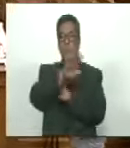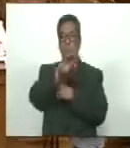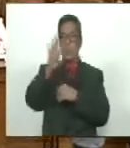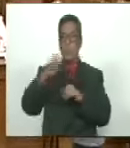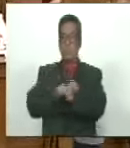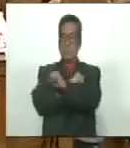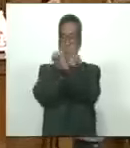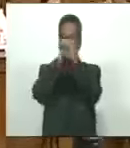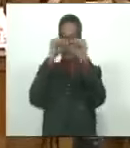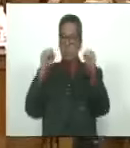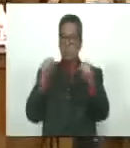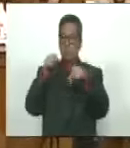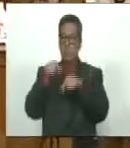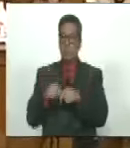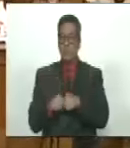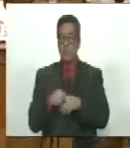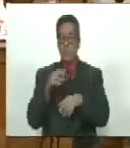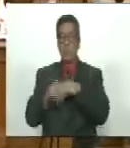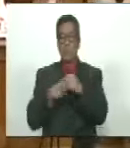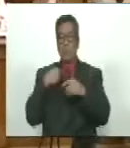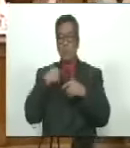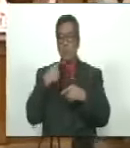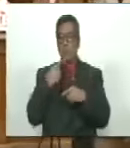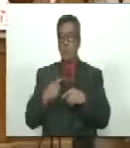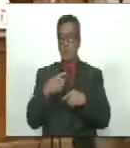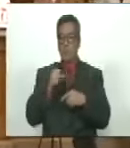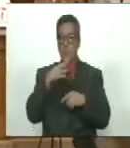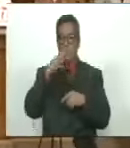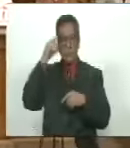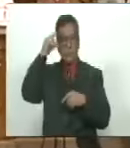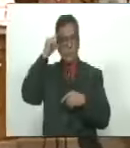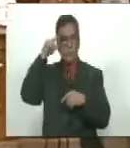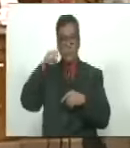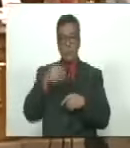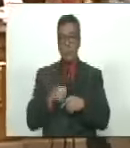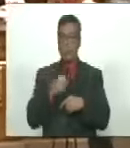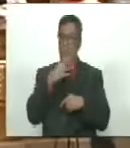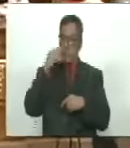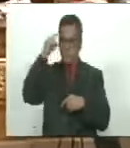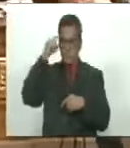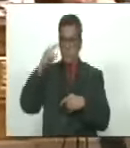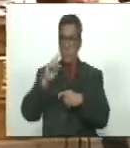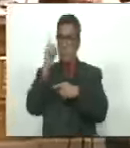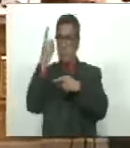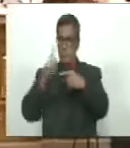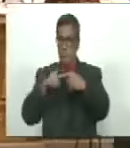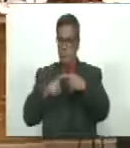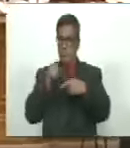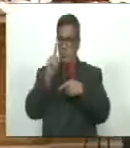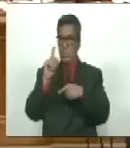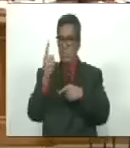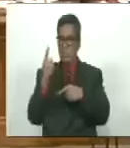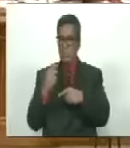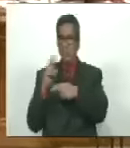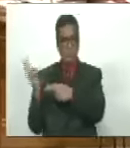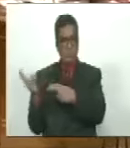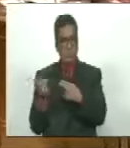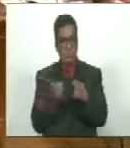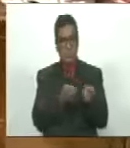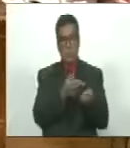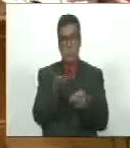11:54 de la mañana. Todavía corresponde decir buenos días. Quiero, en primer lugar, darle la